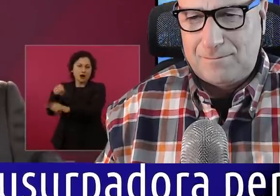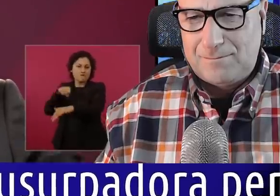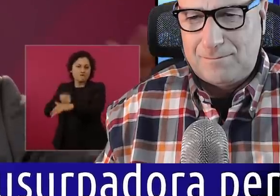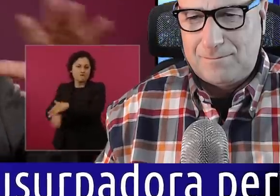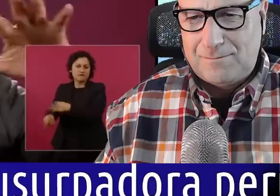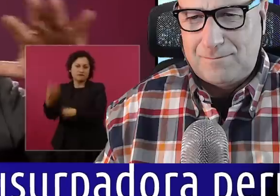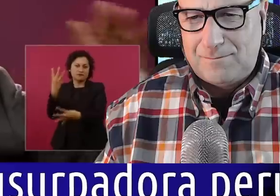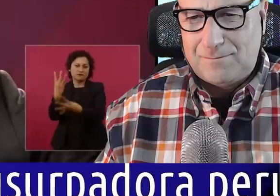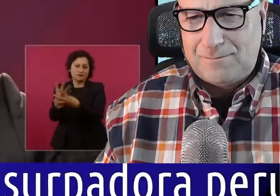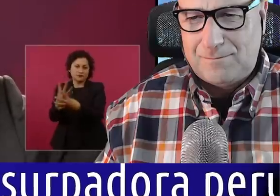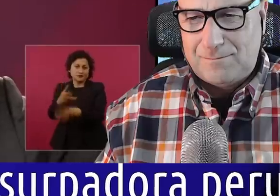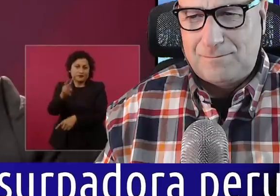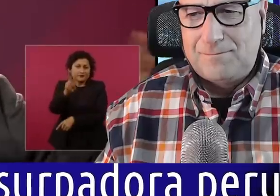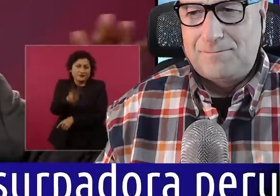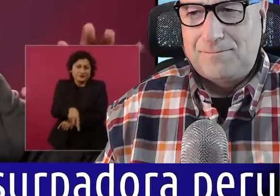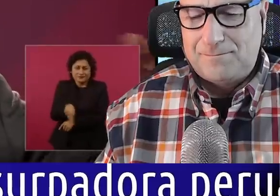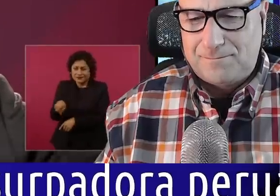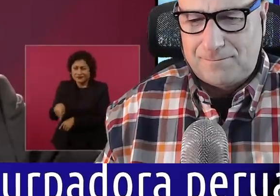de la élite,